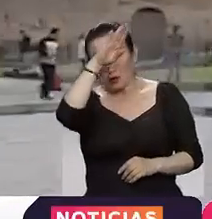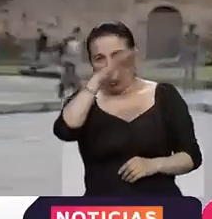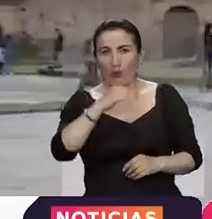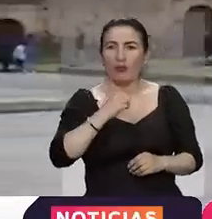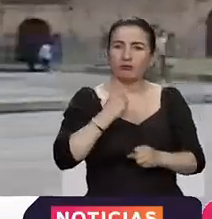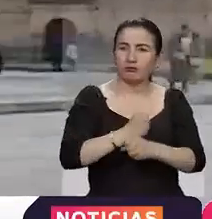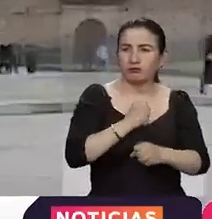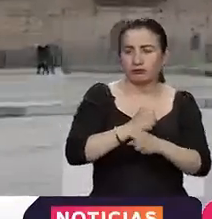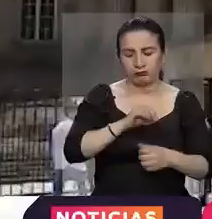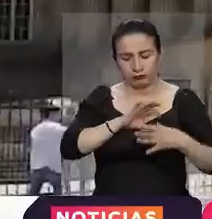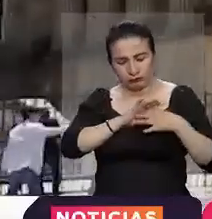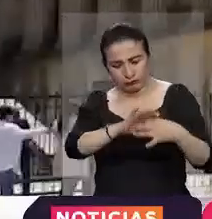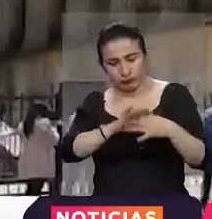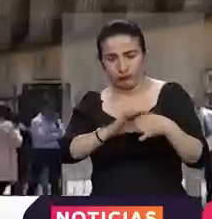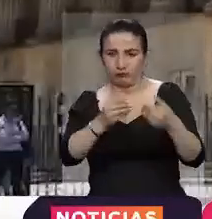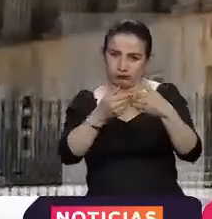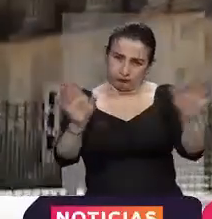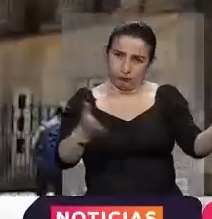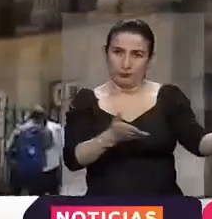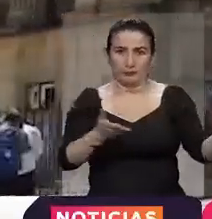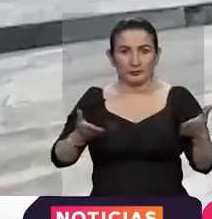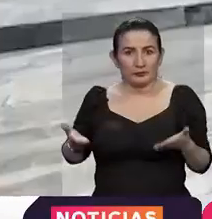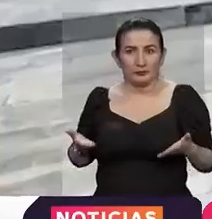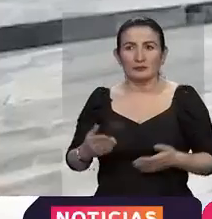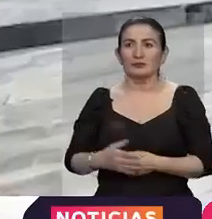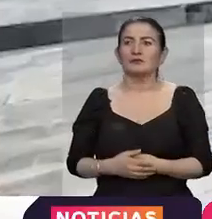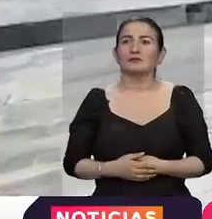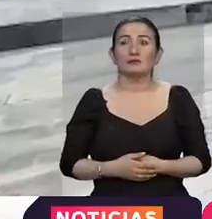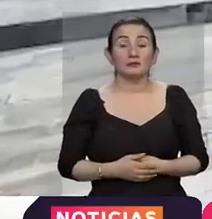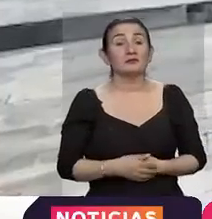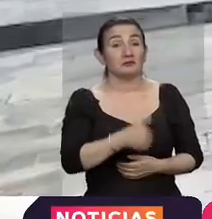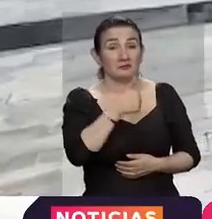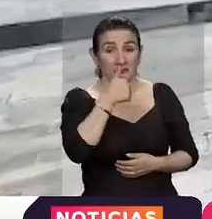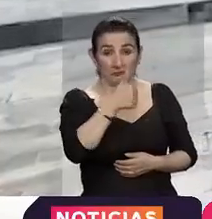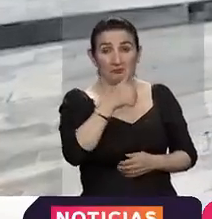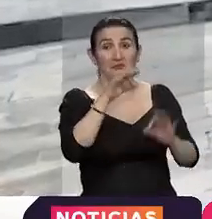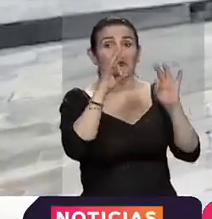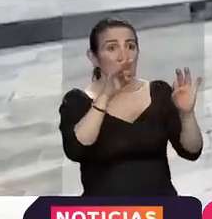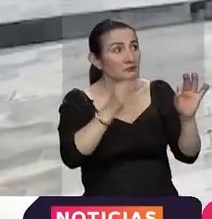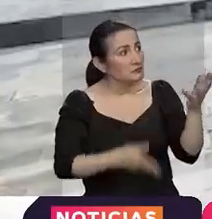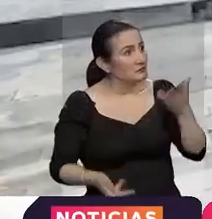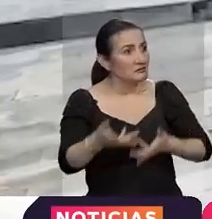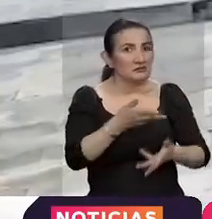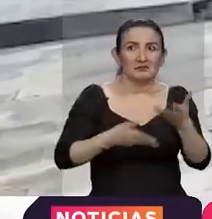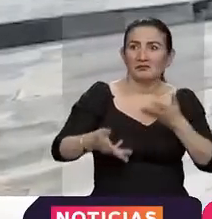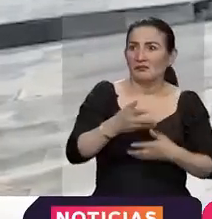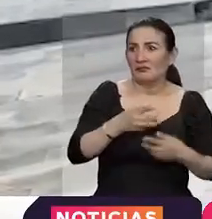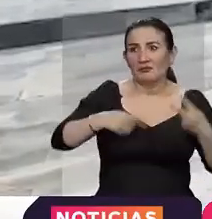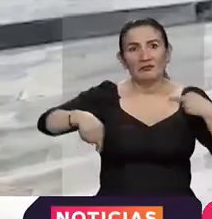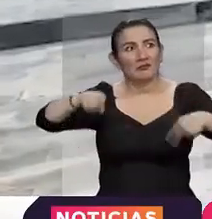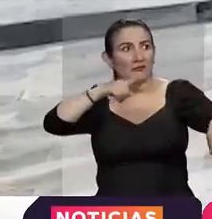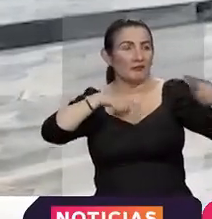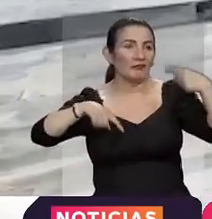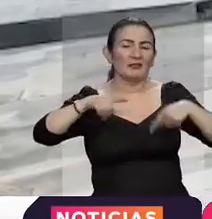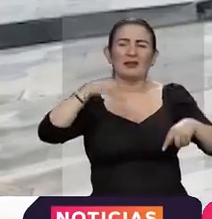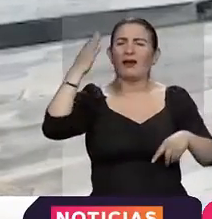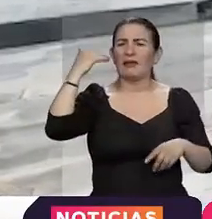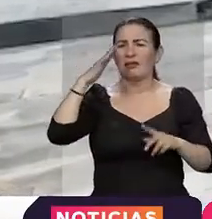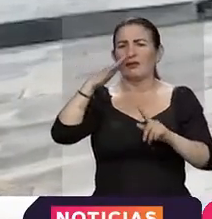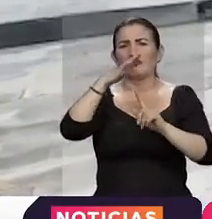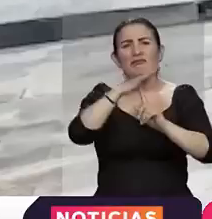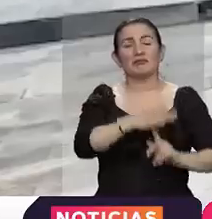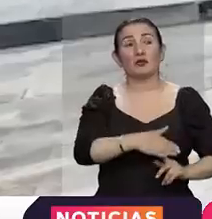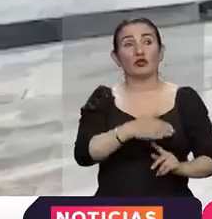en una presidencia de puertas abiertas. Me parece una medida excelente porque en alguna